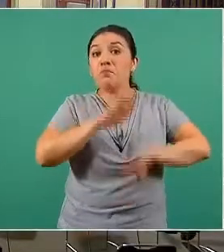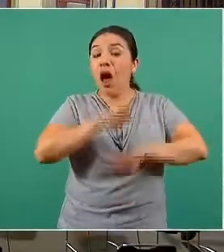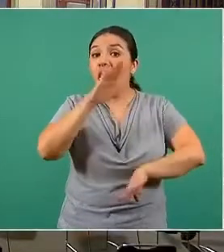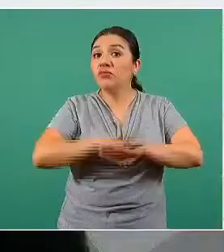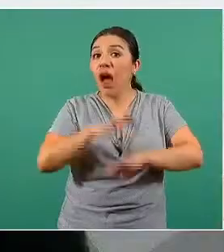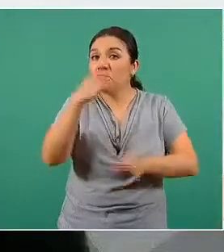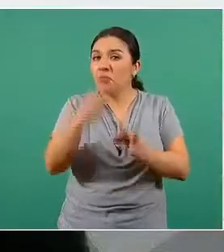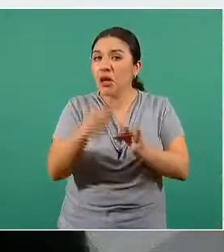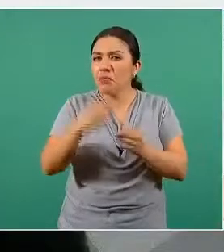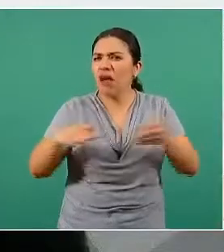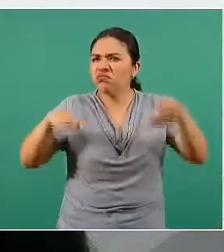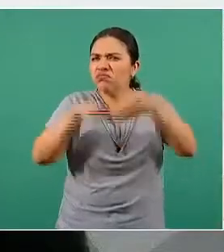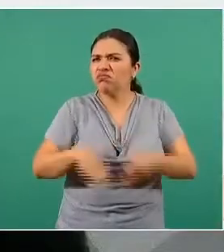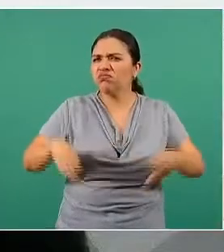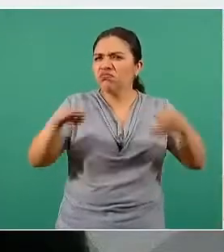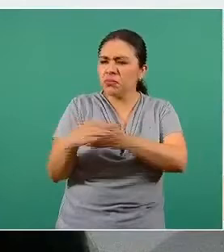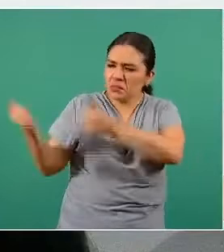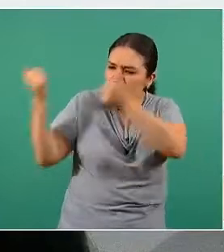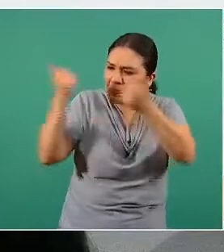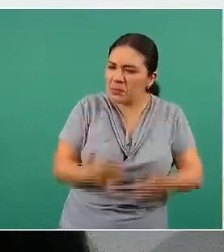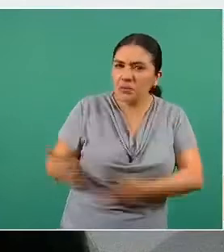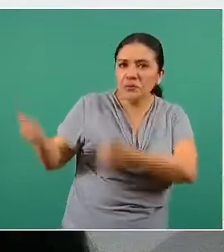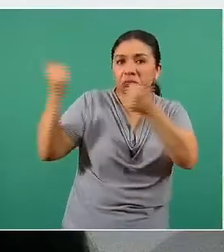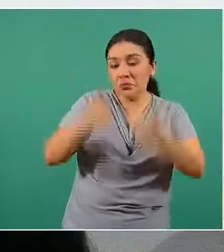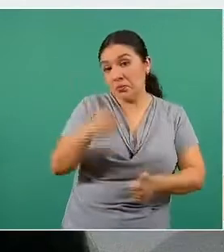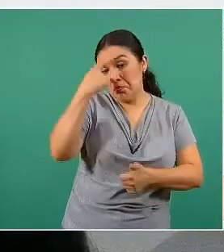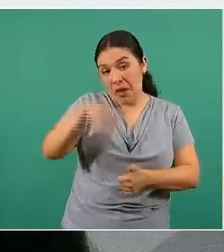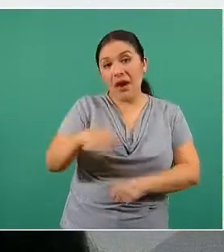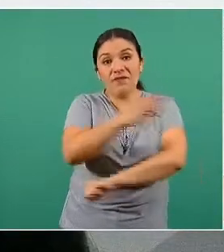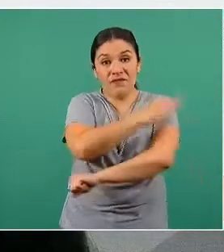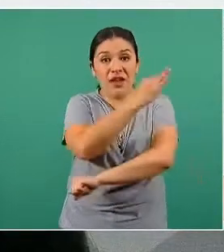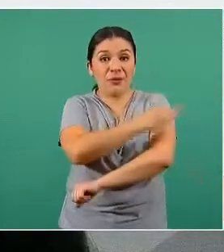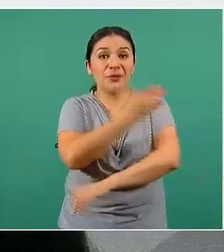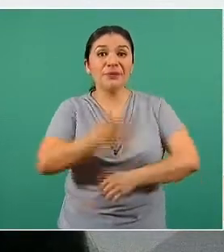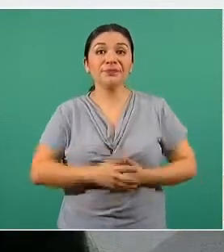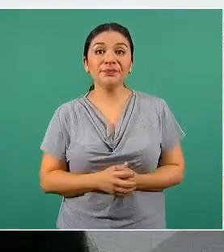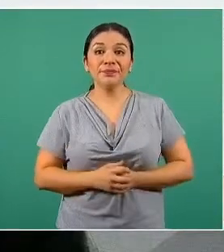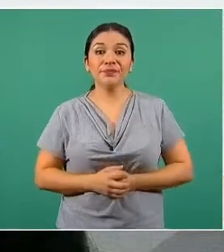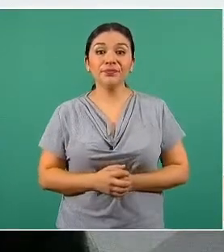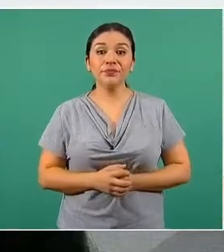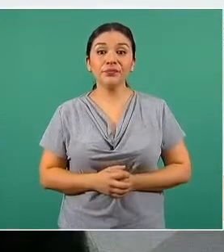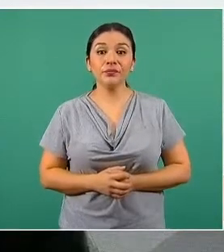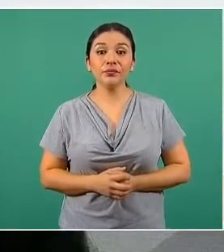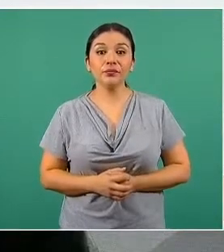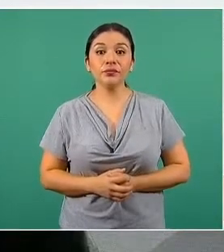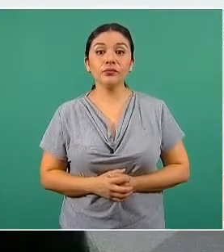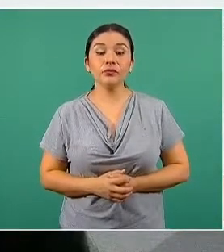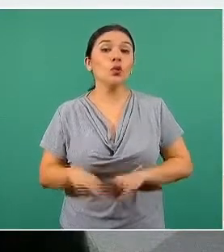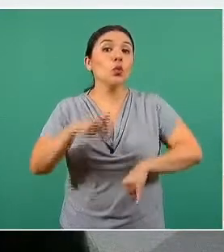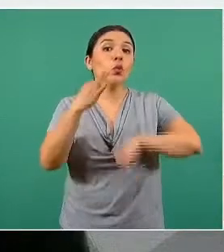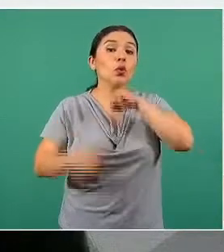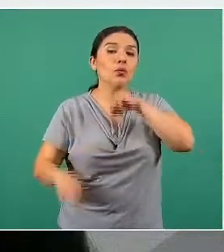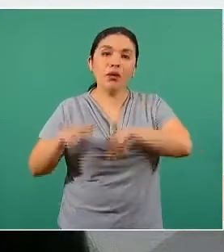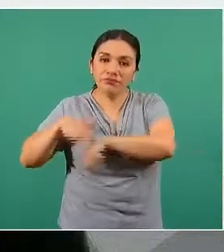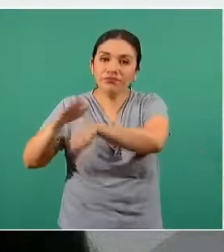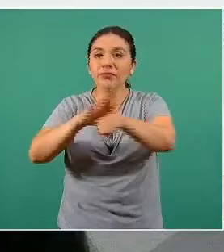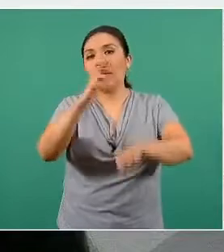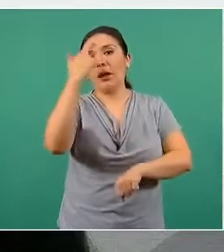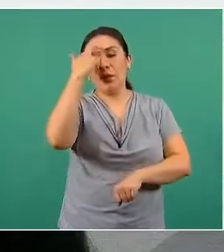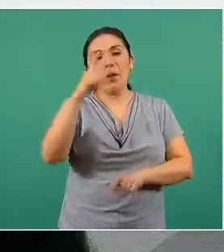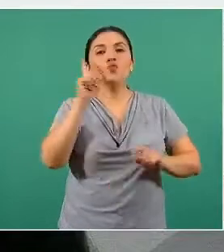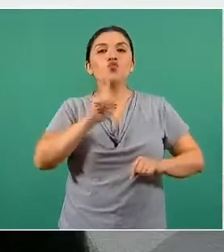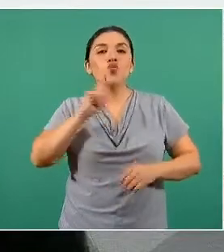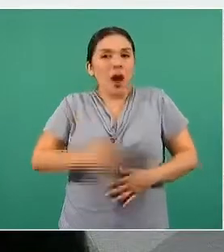mayor regularidad y puntualidad en sus entregas. La última es el recordatorio de embarazadas.